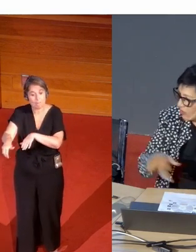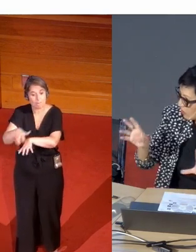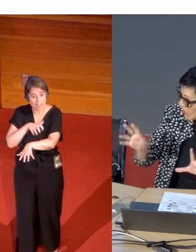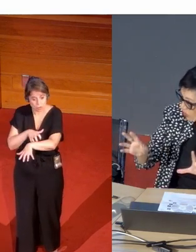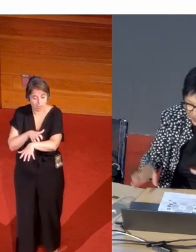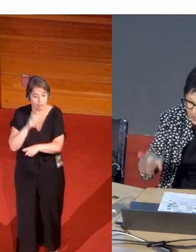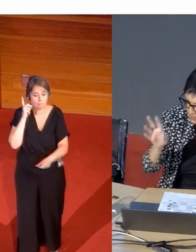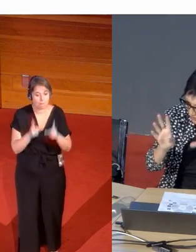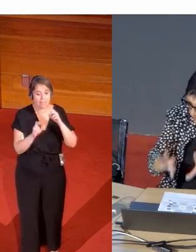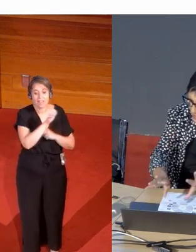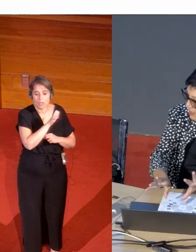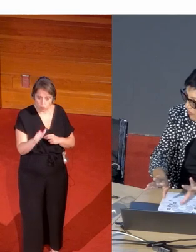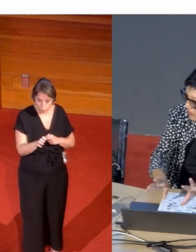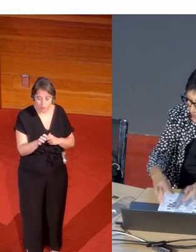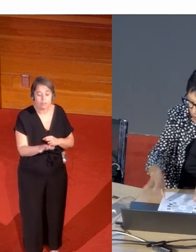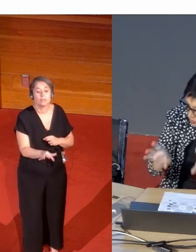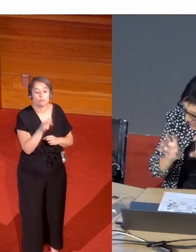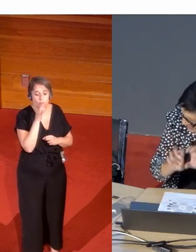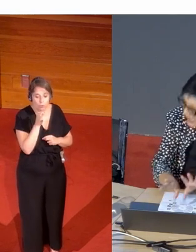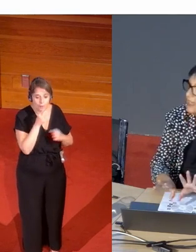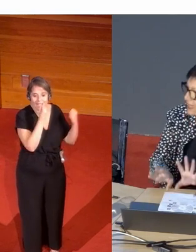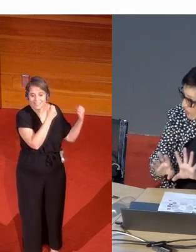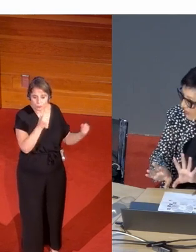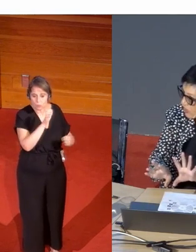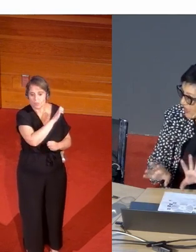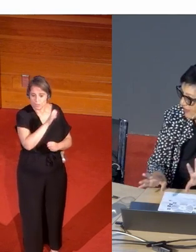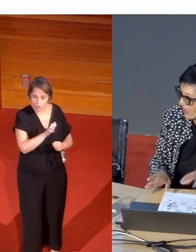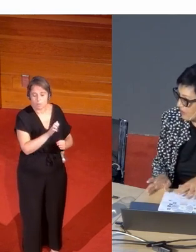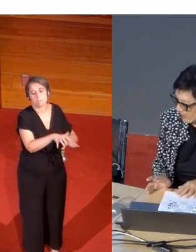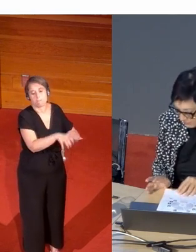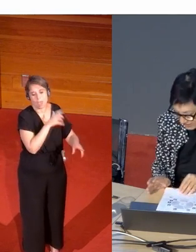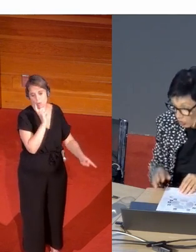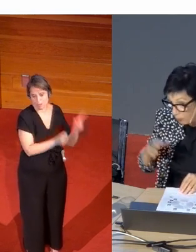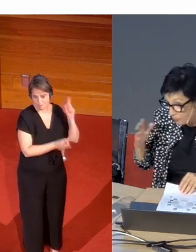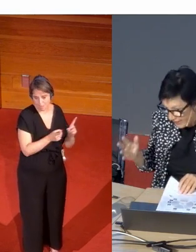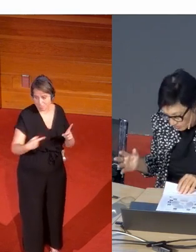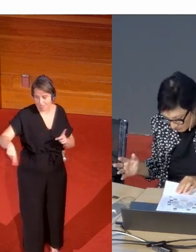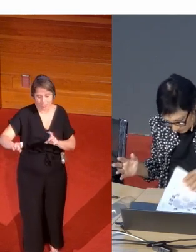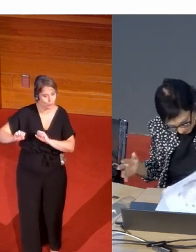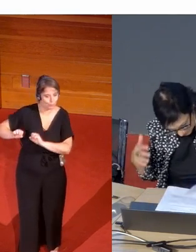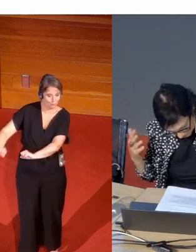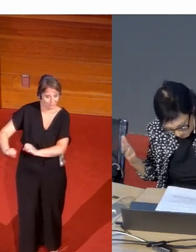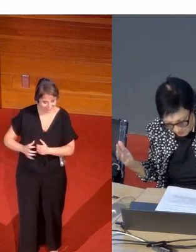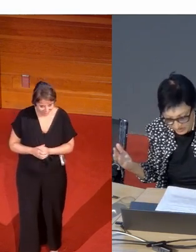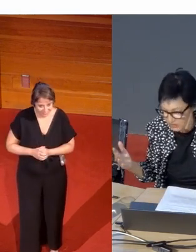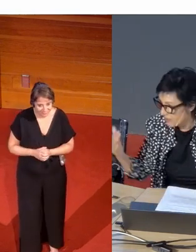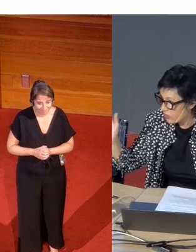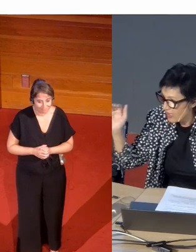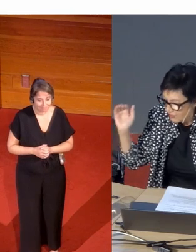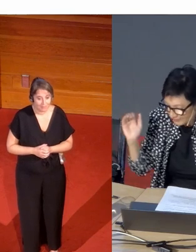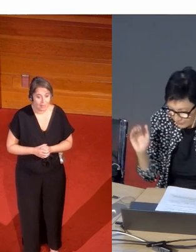que ha mandado en la Unión Europea en las instituciones de la Unión Europea sigue teniendo la mayoría del parlamento pero